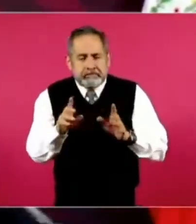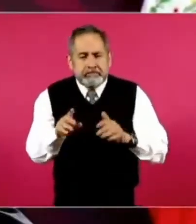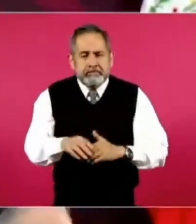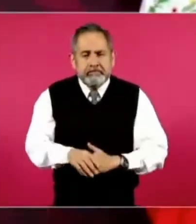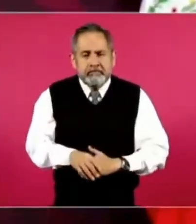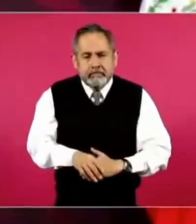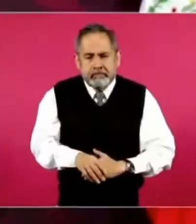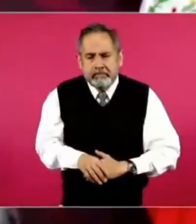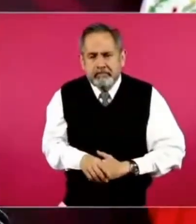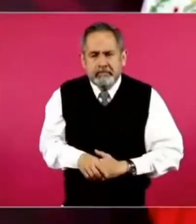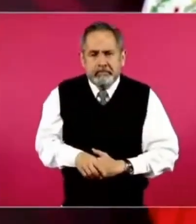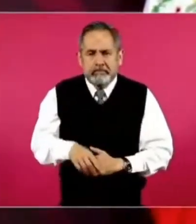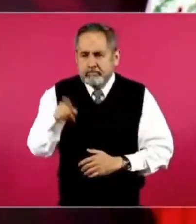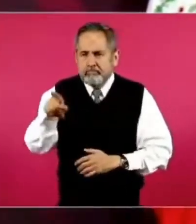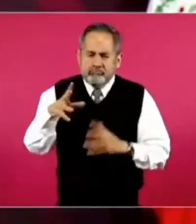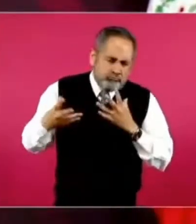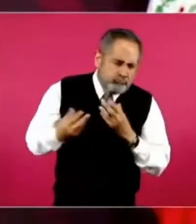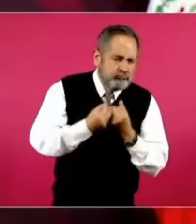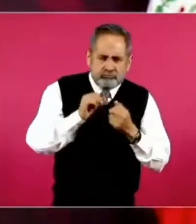que se sumara